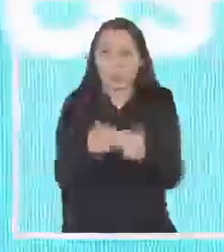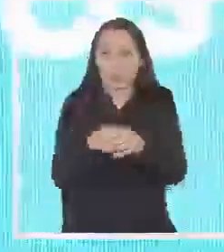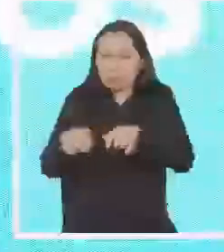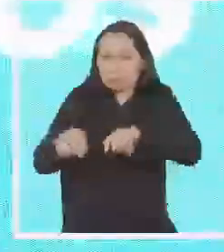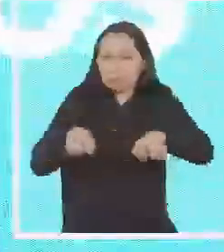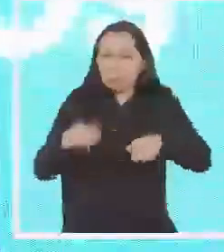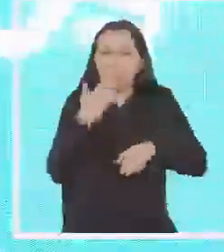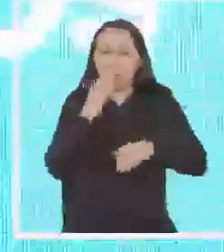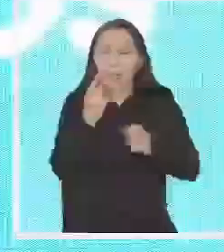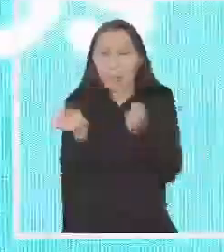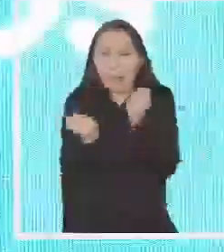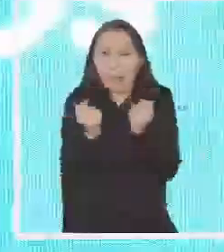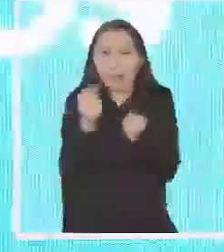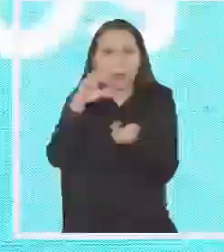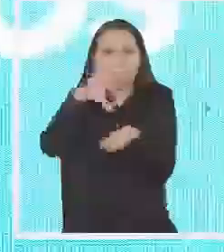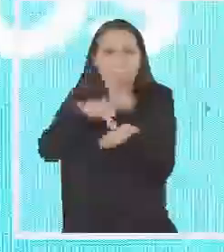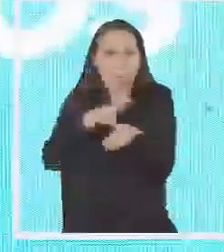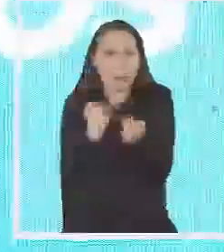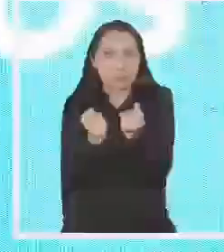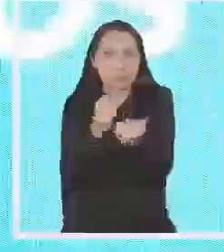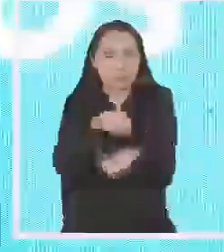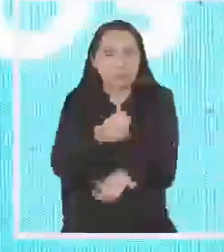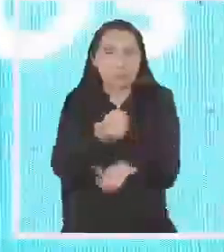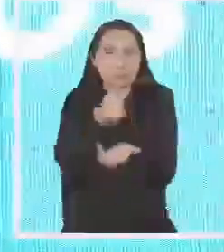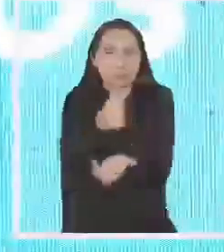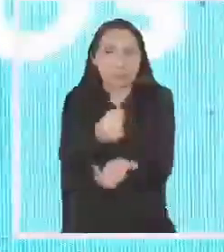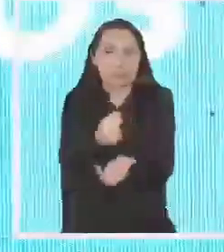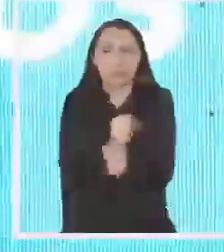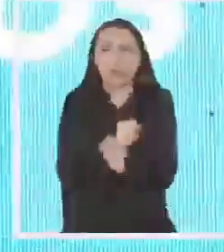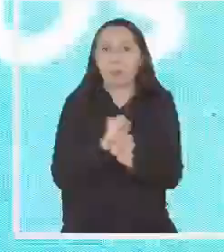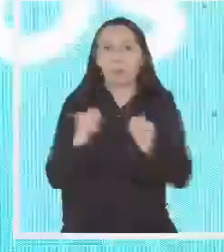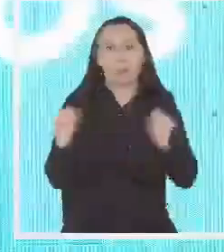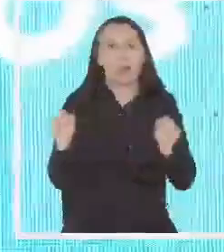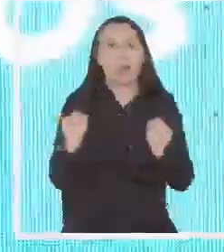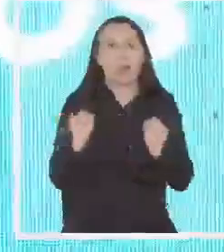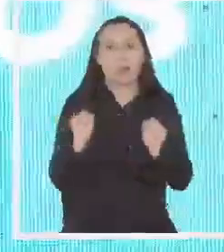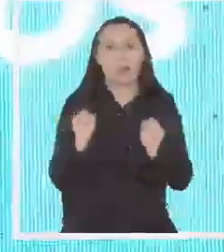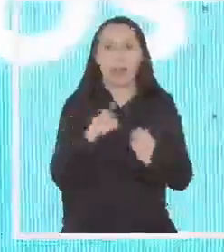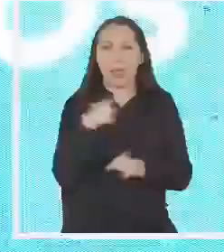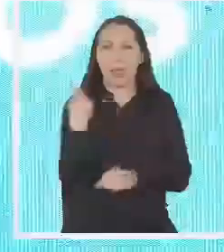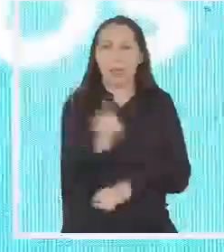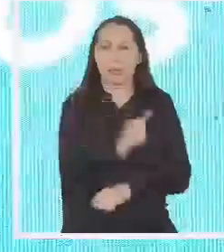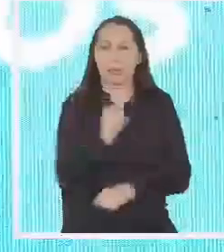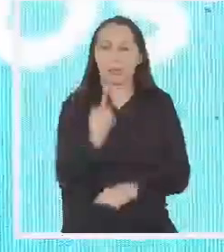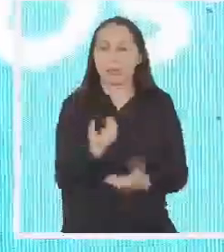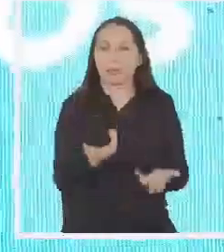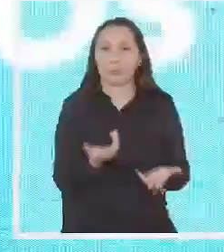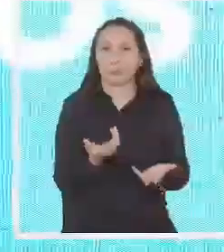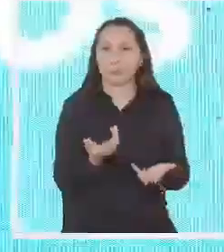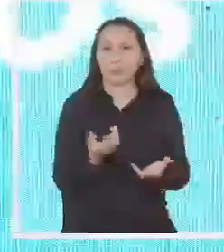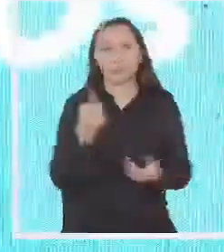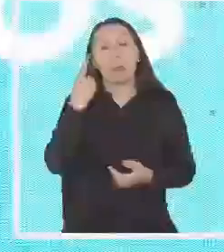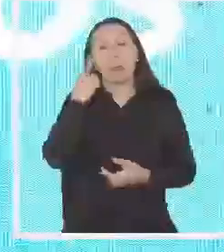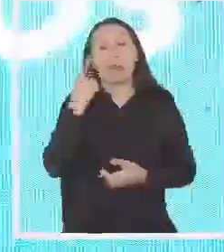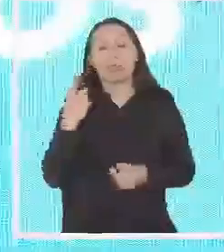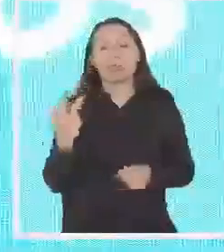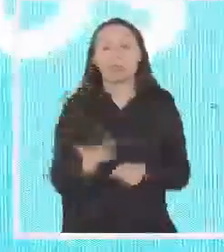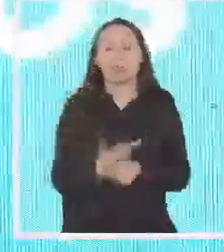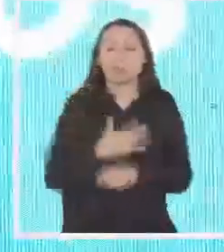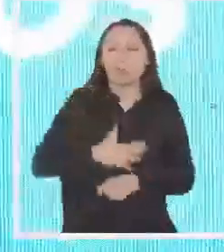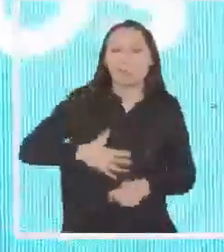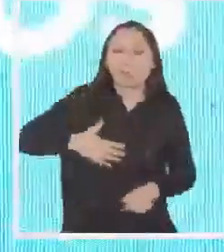distribuir de mejor manera la riqueza. No podemos hacer como que el